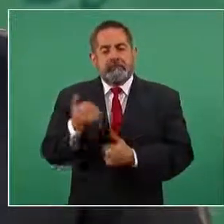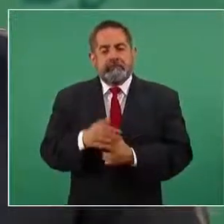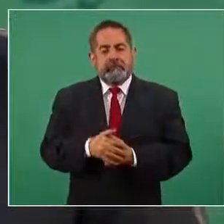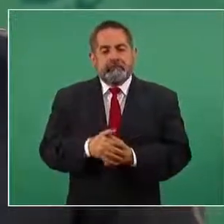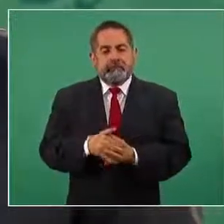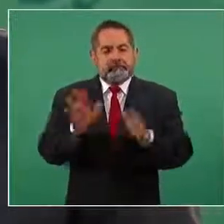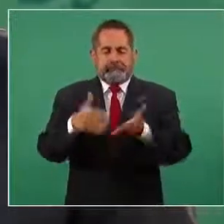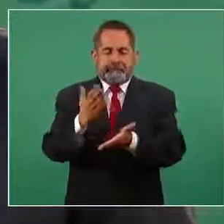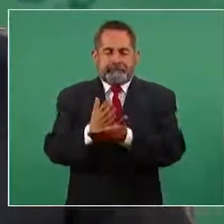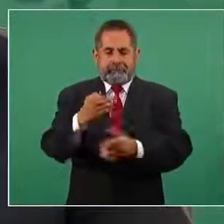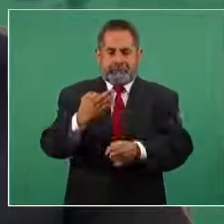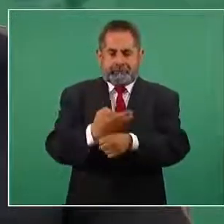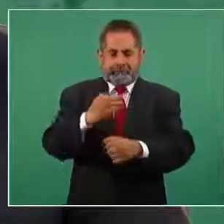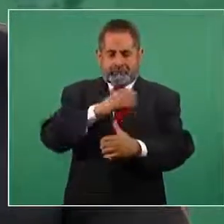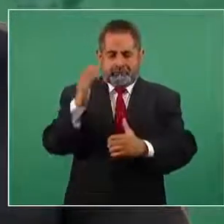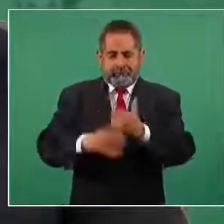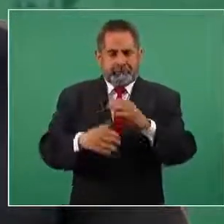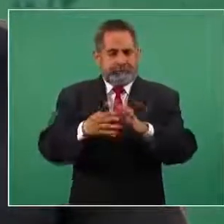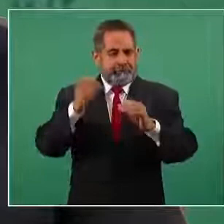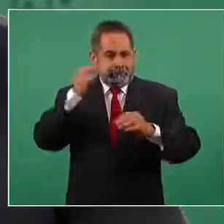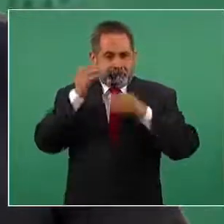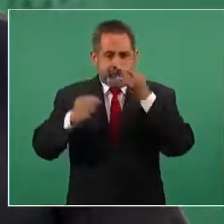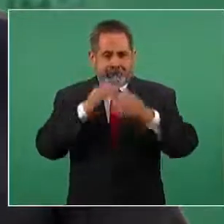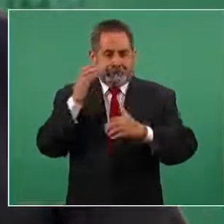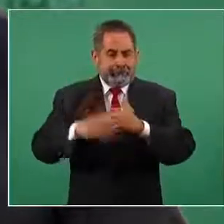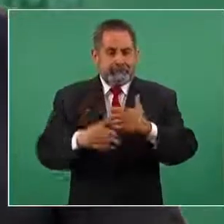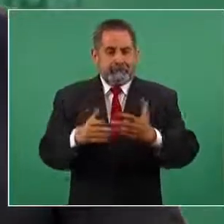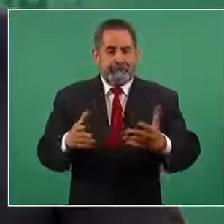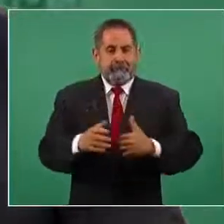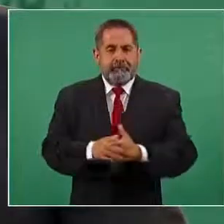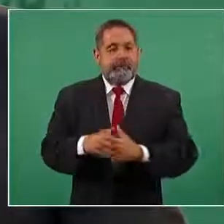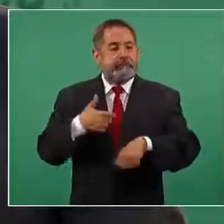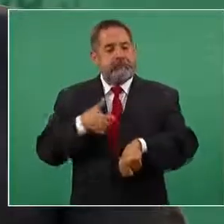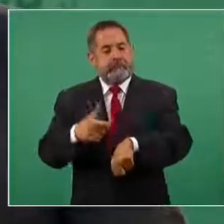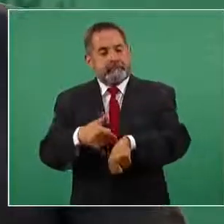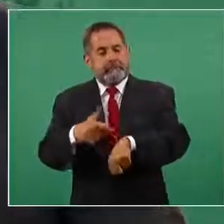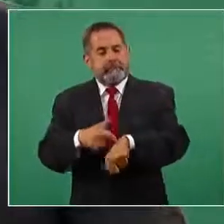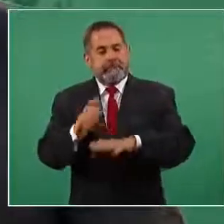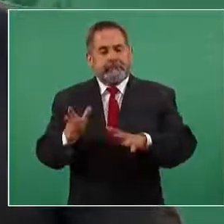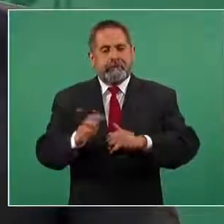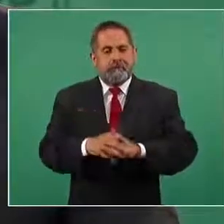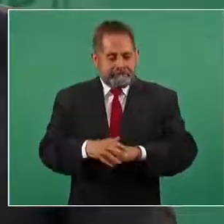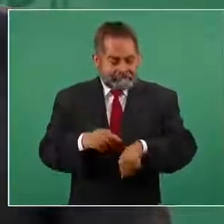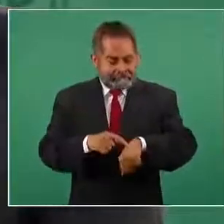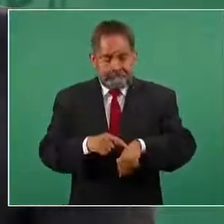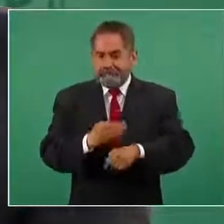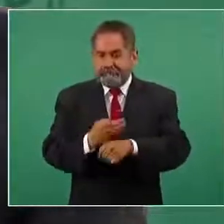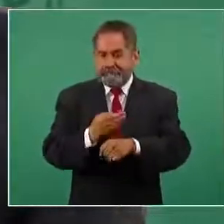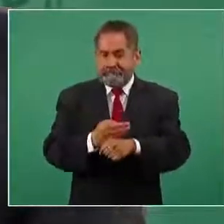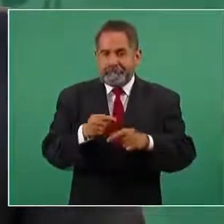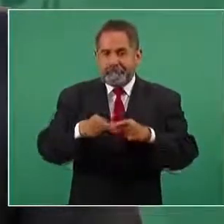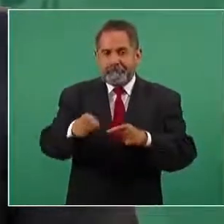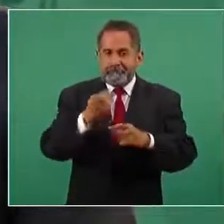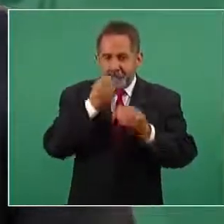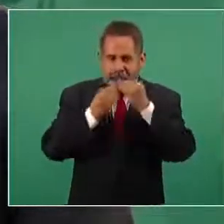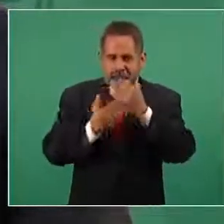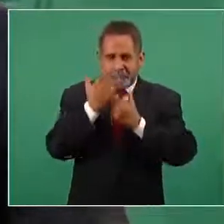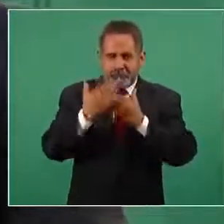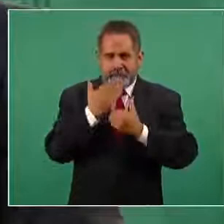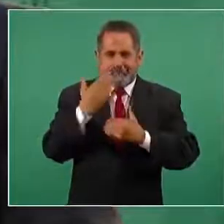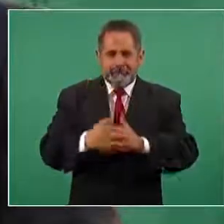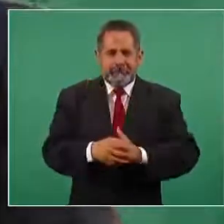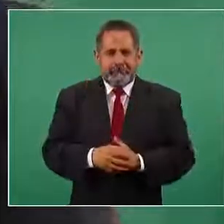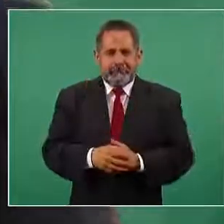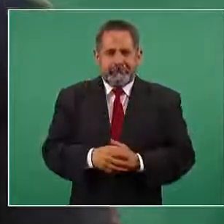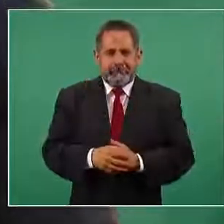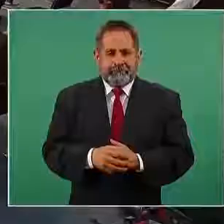ya hasta aquí vamos a dejar la conferencia, porque ya es el tiempo de el desayuno. Sobre